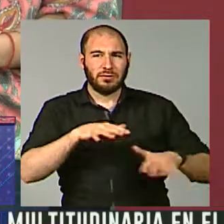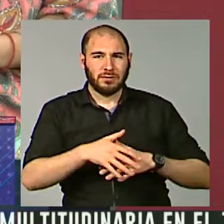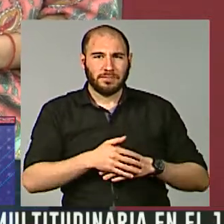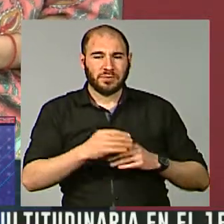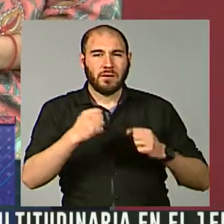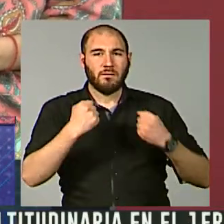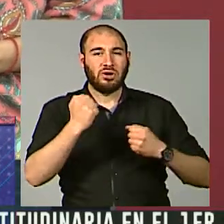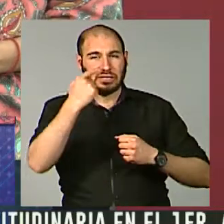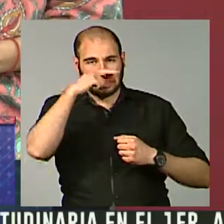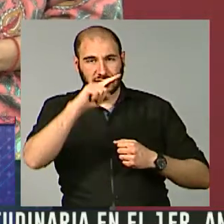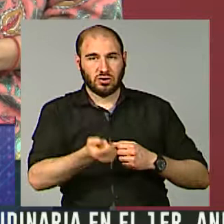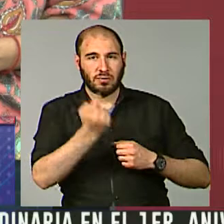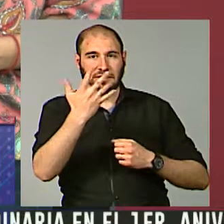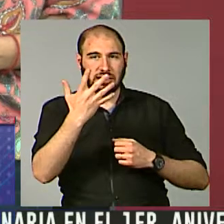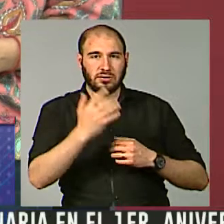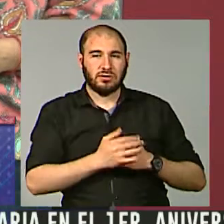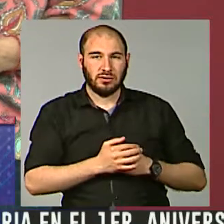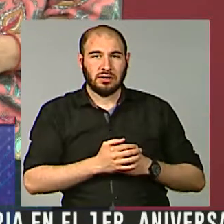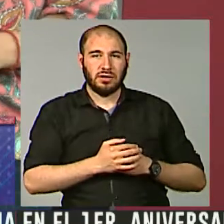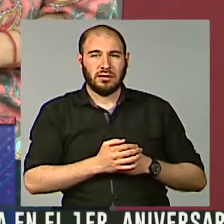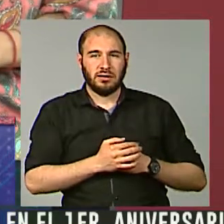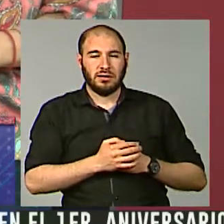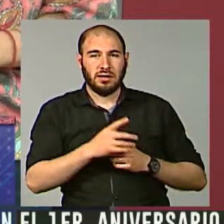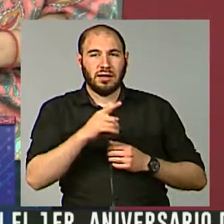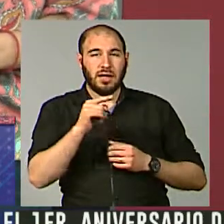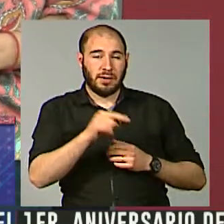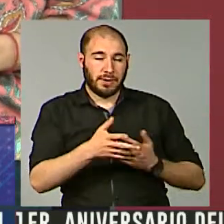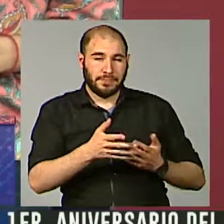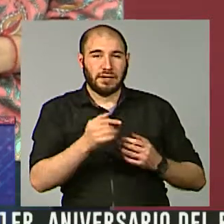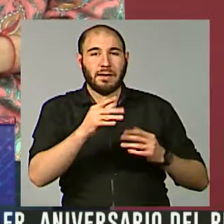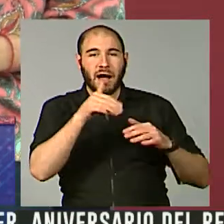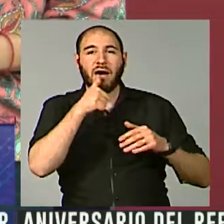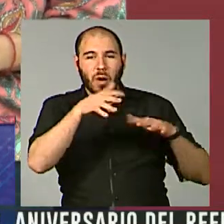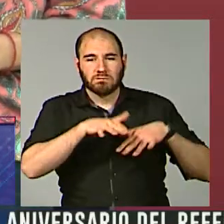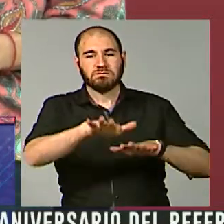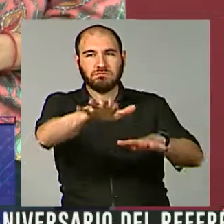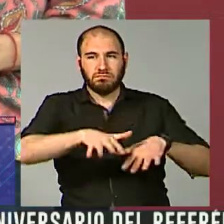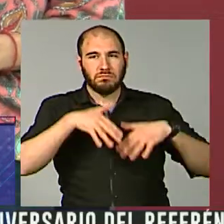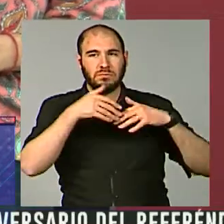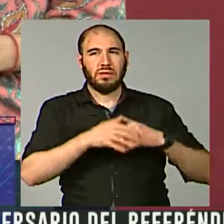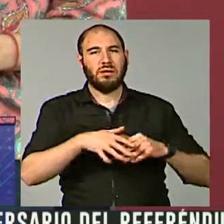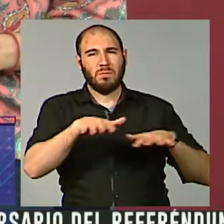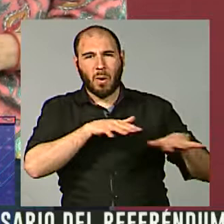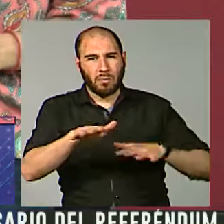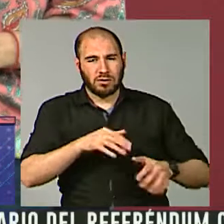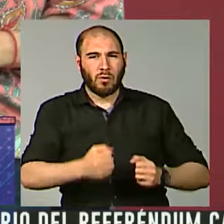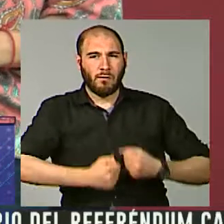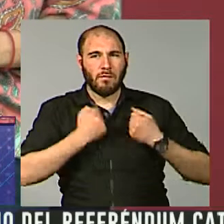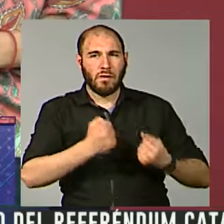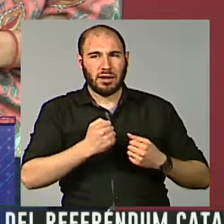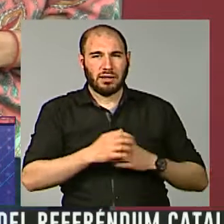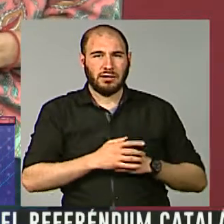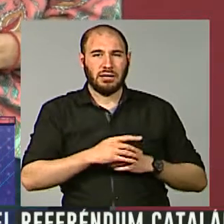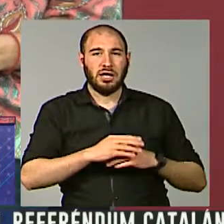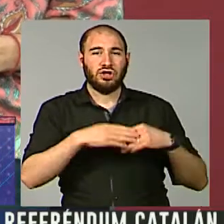escala 7,5, puntualmente escala Richter, y bueno, el tsunami que vino como consecuencia de los movimientos sísmicos que llevaron a esto,